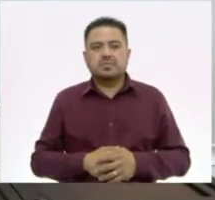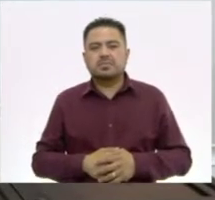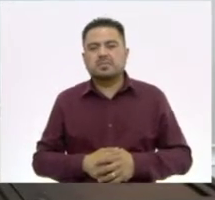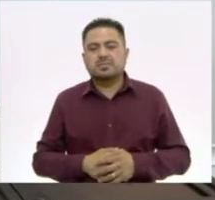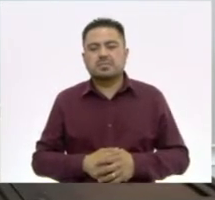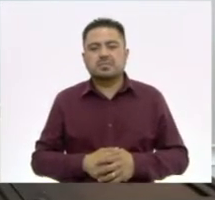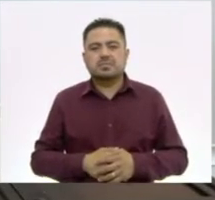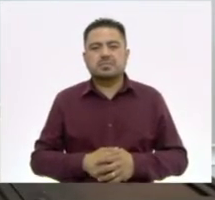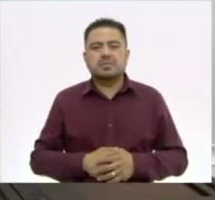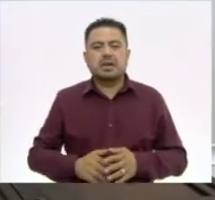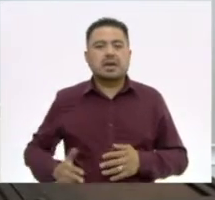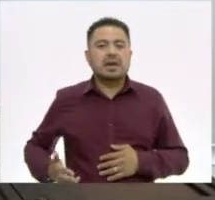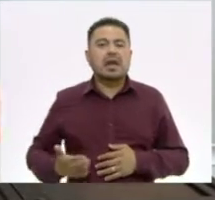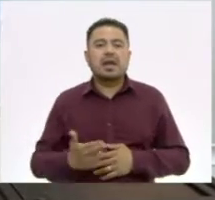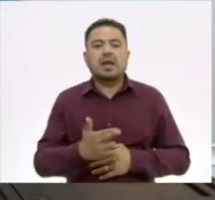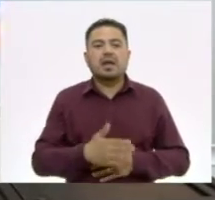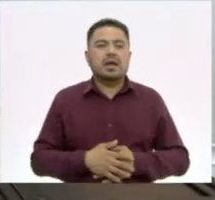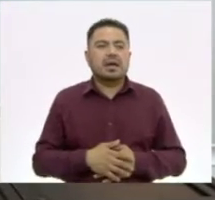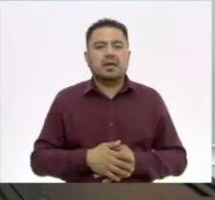río